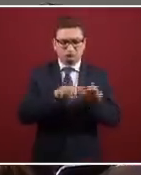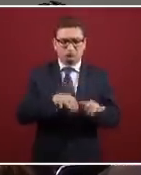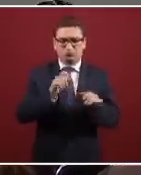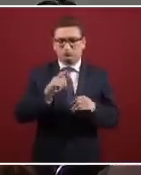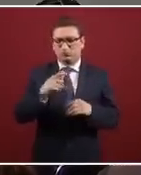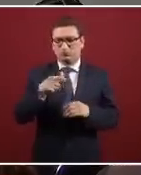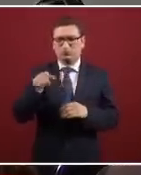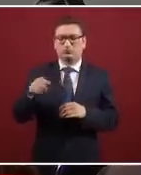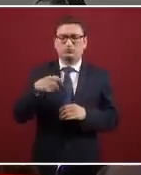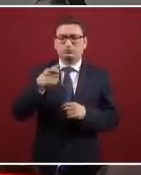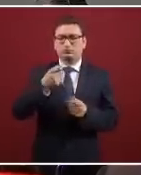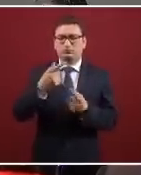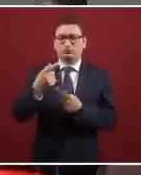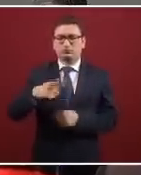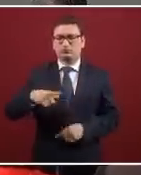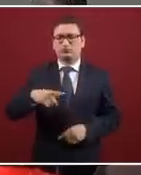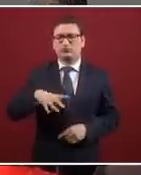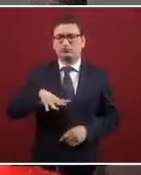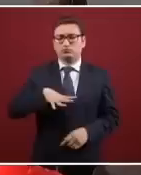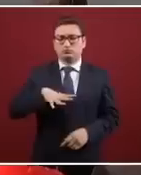a raíz de esta